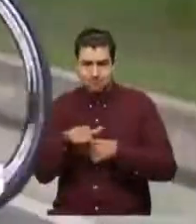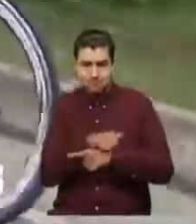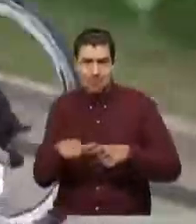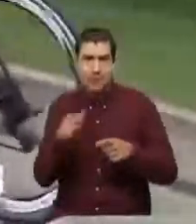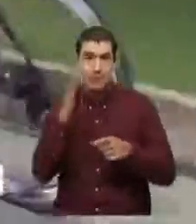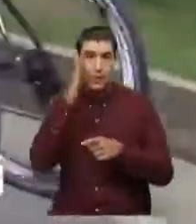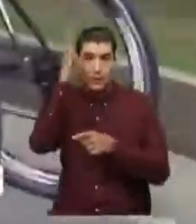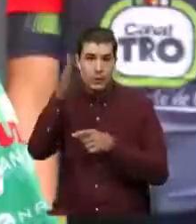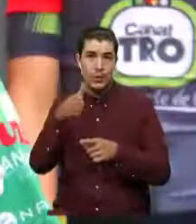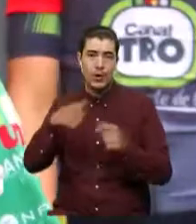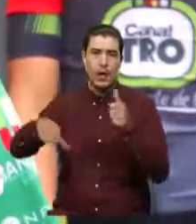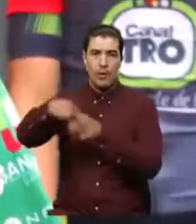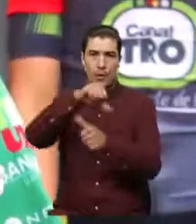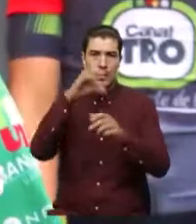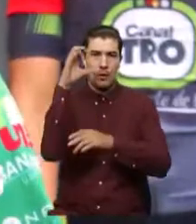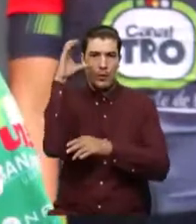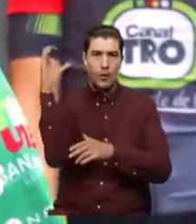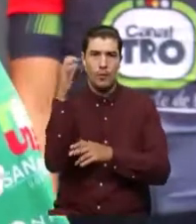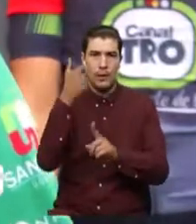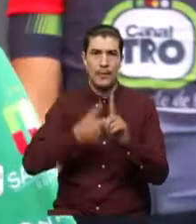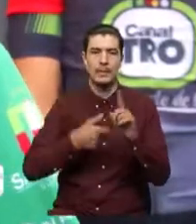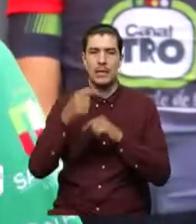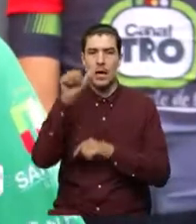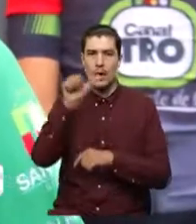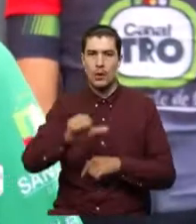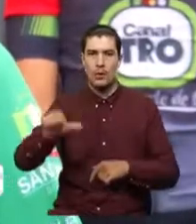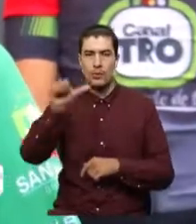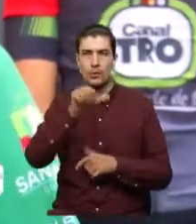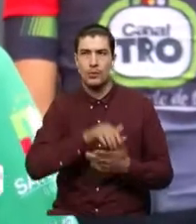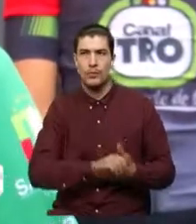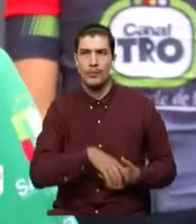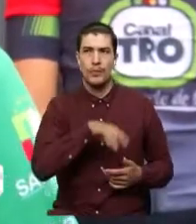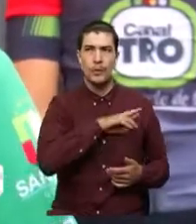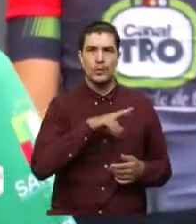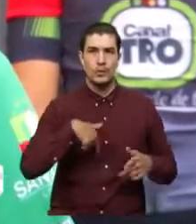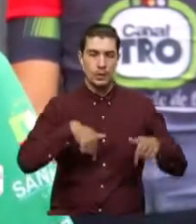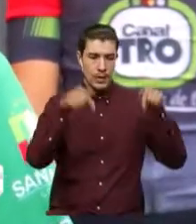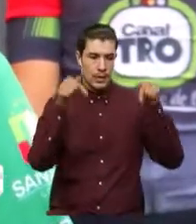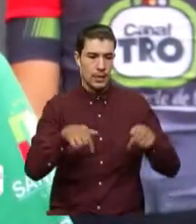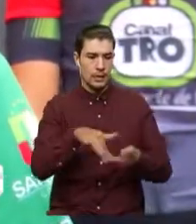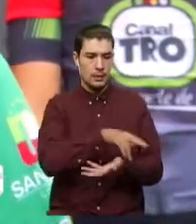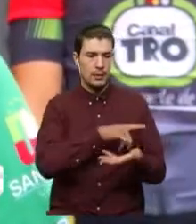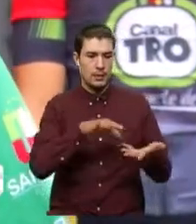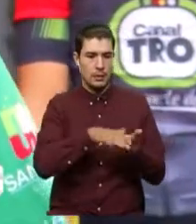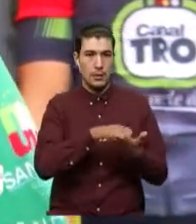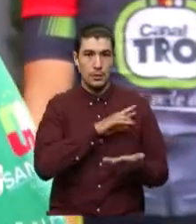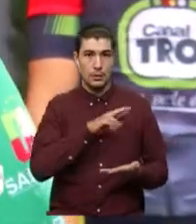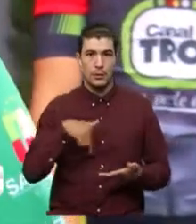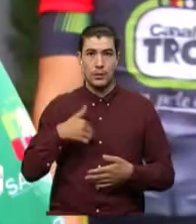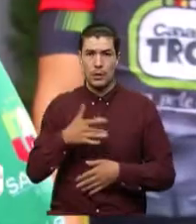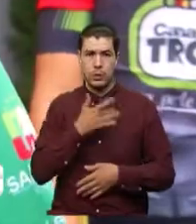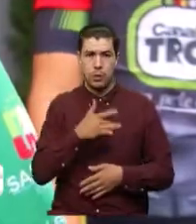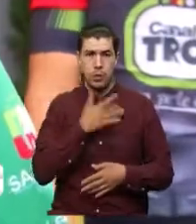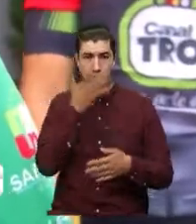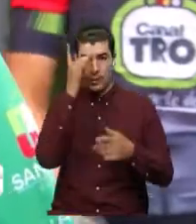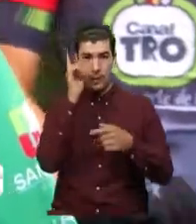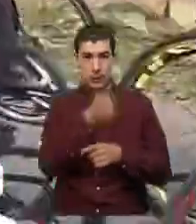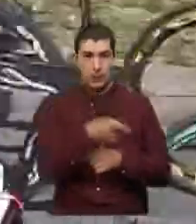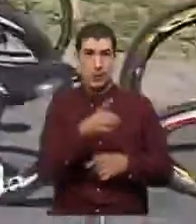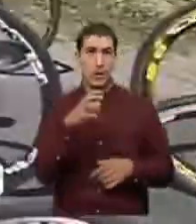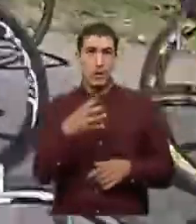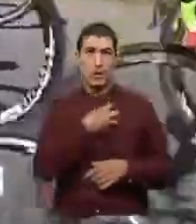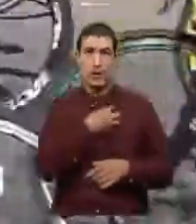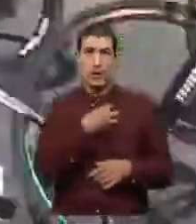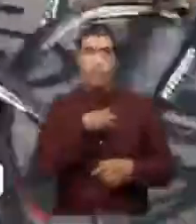se correrá en agosto bueno pues nosotros acá en santander estamos motivados porque el actual campeón de la vuelta